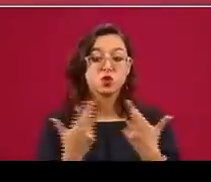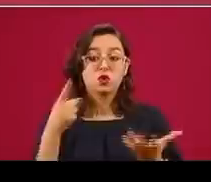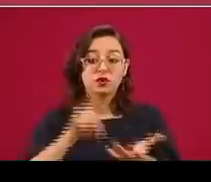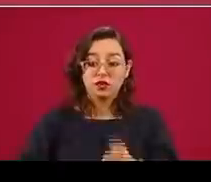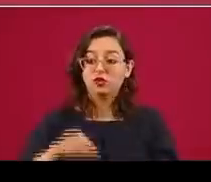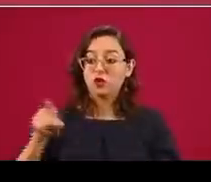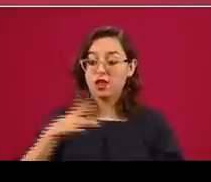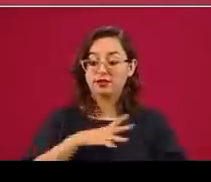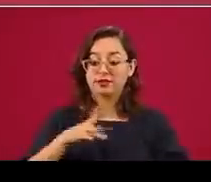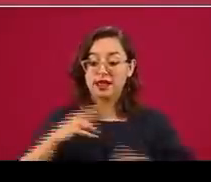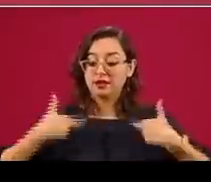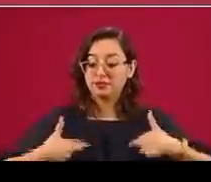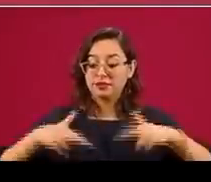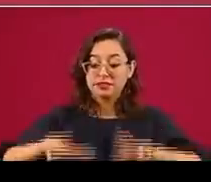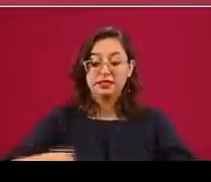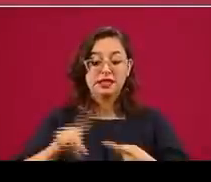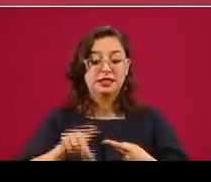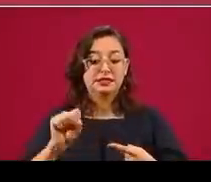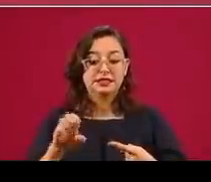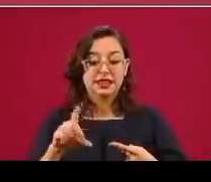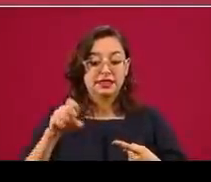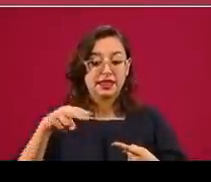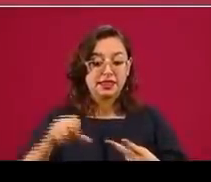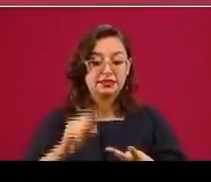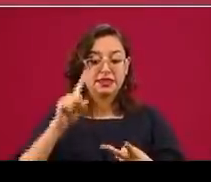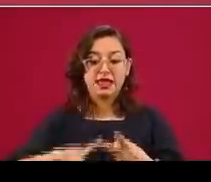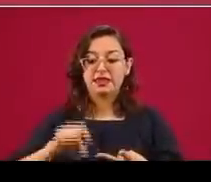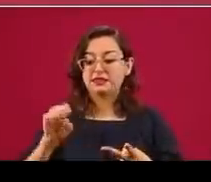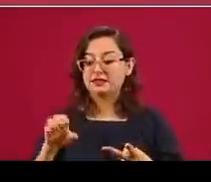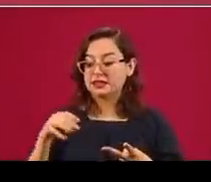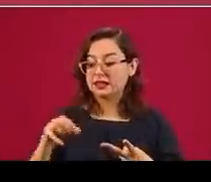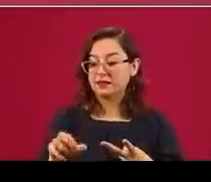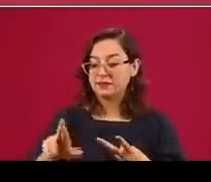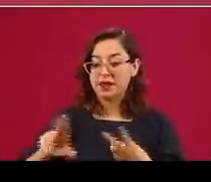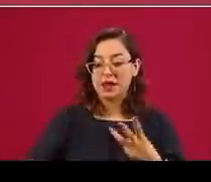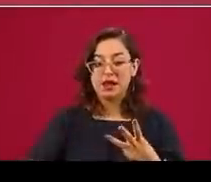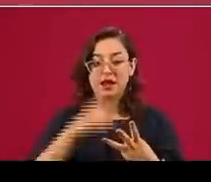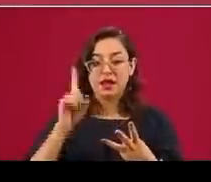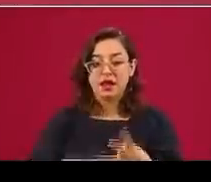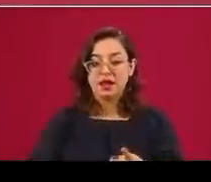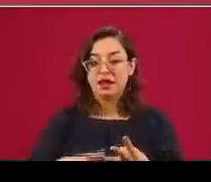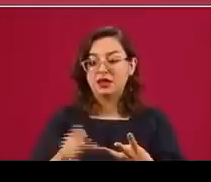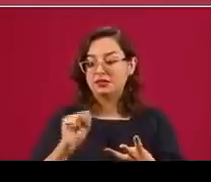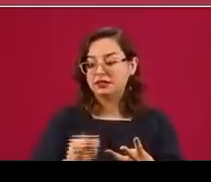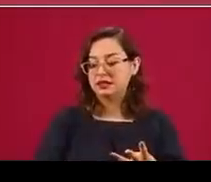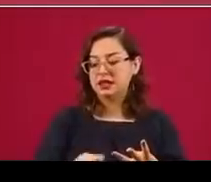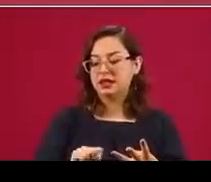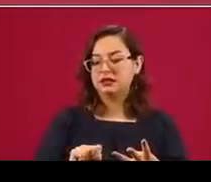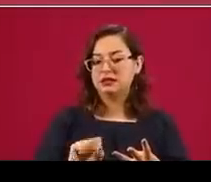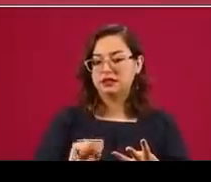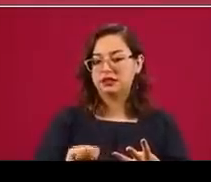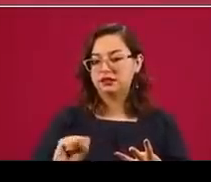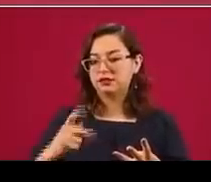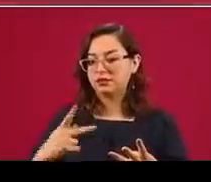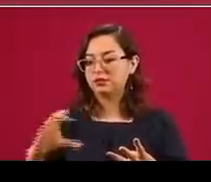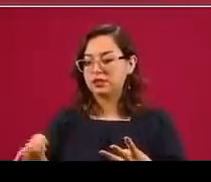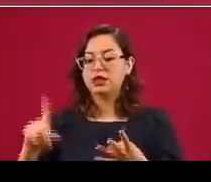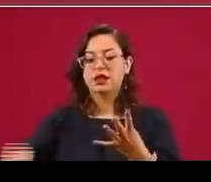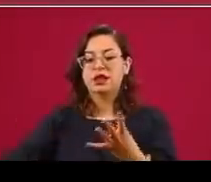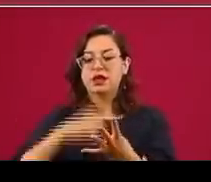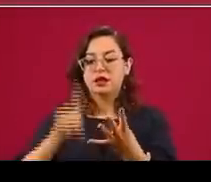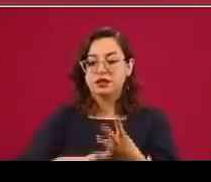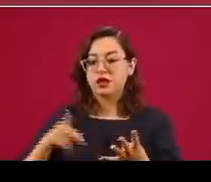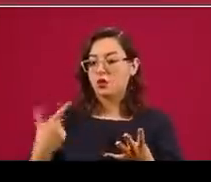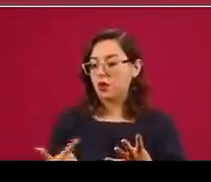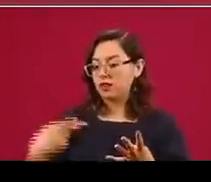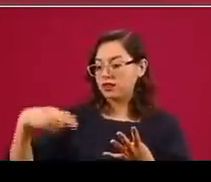su caso, un representante de la Secretaría de Marina, un representante de Seguridad Pública, de la Guardia Nacional.